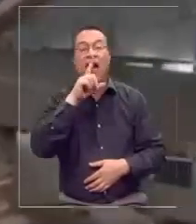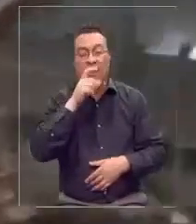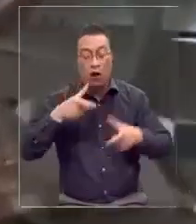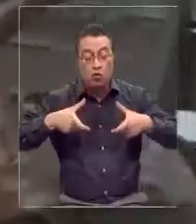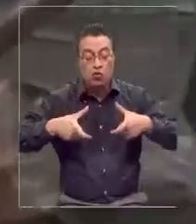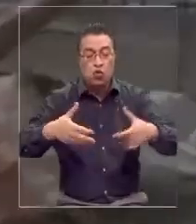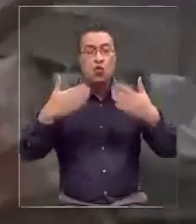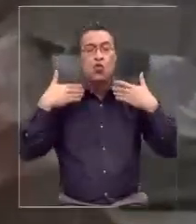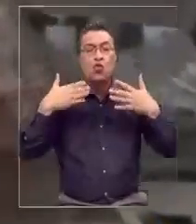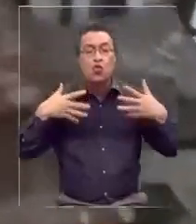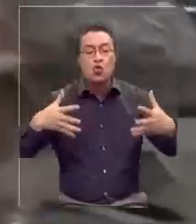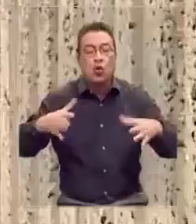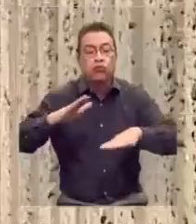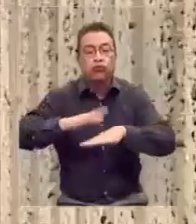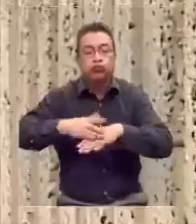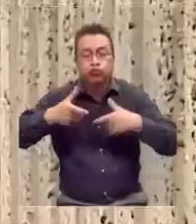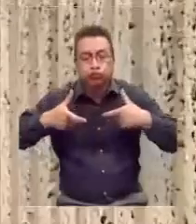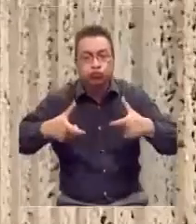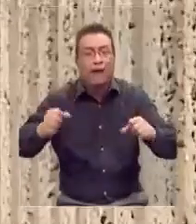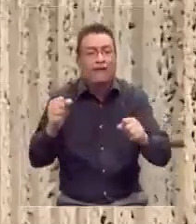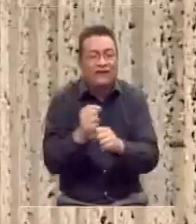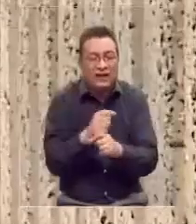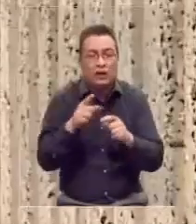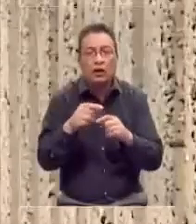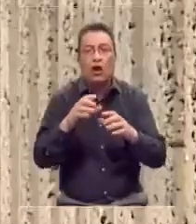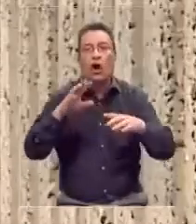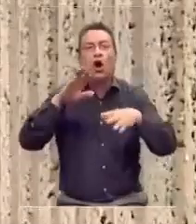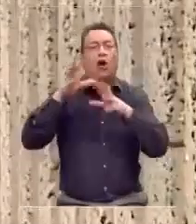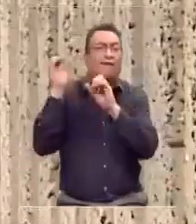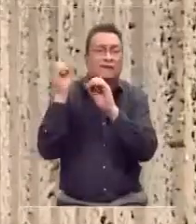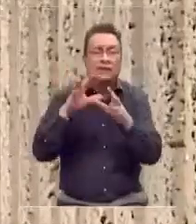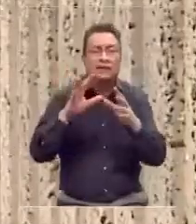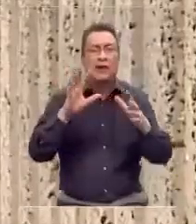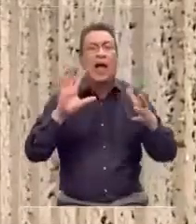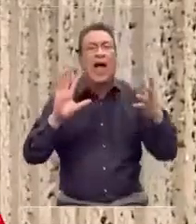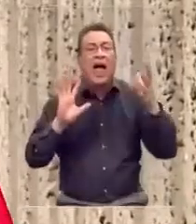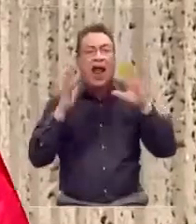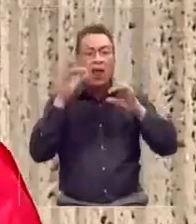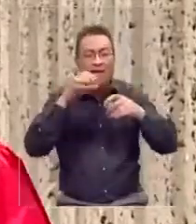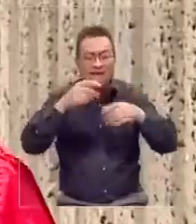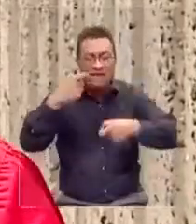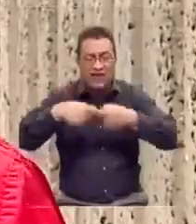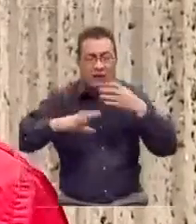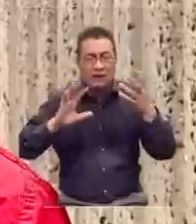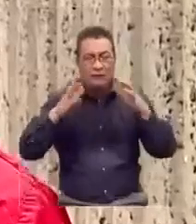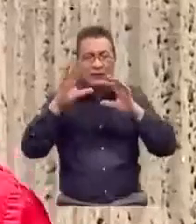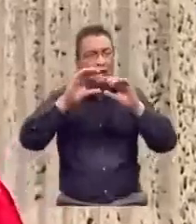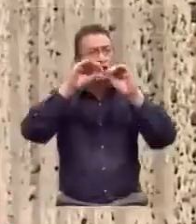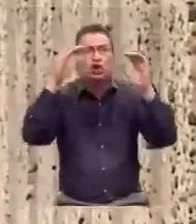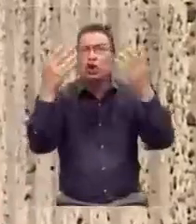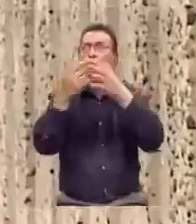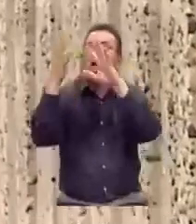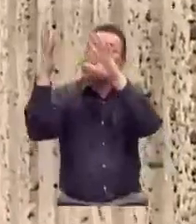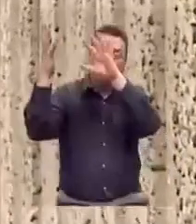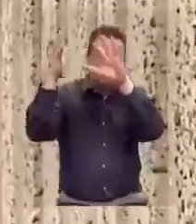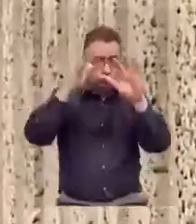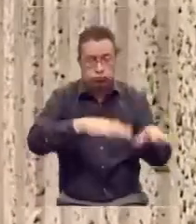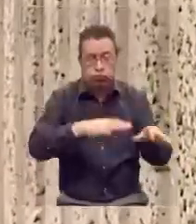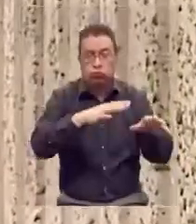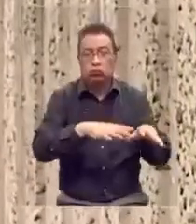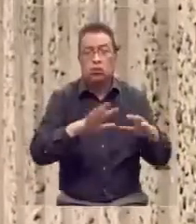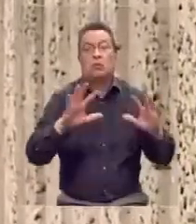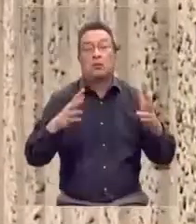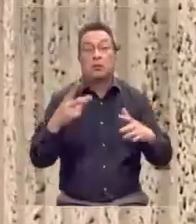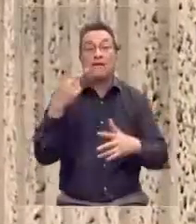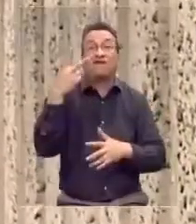acondicionado, ventilación, calefacción, escombro, aluminio, yeso cartón, todo eso es lo que cayó en una estructura más o